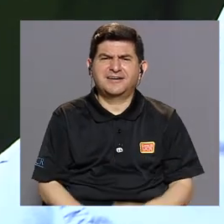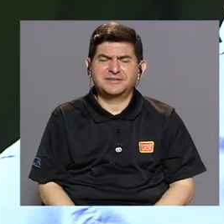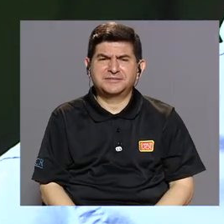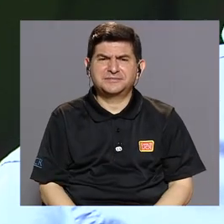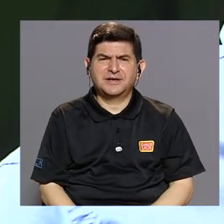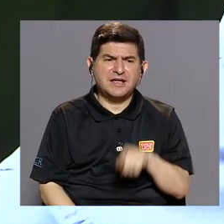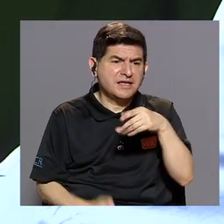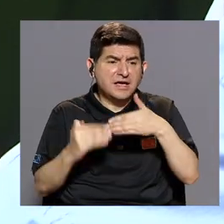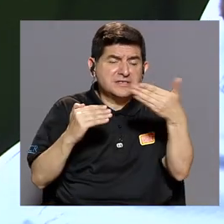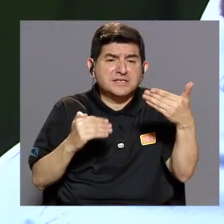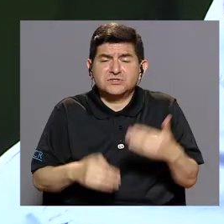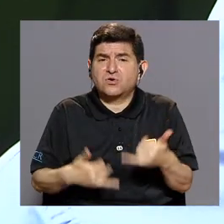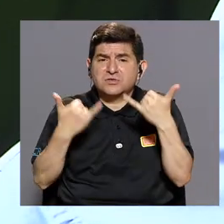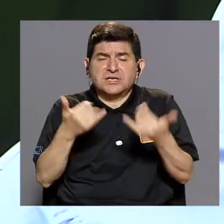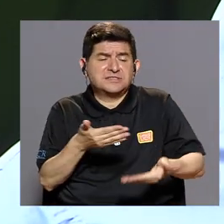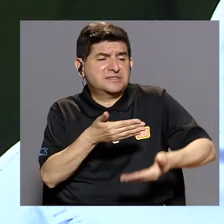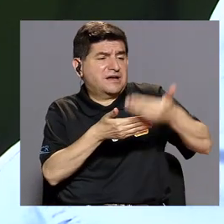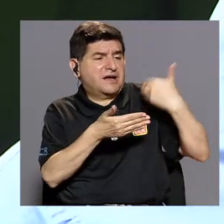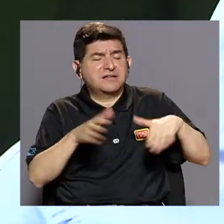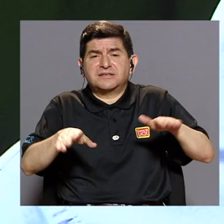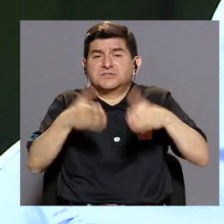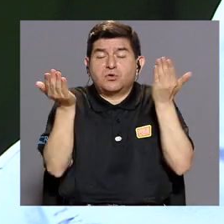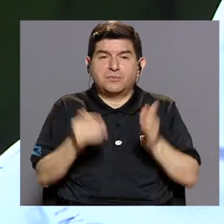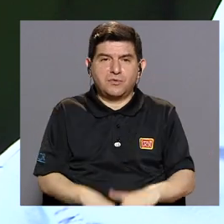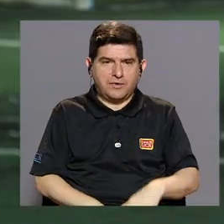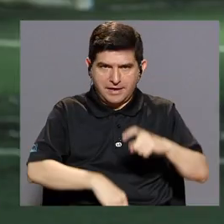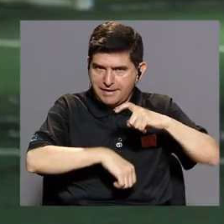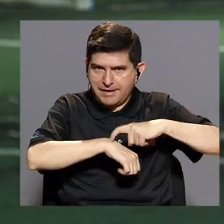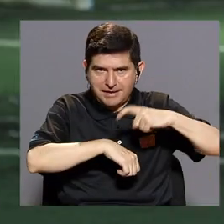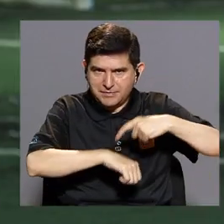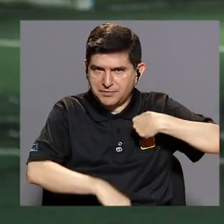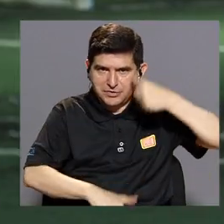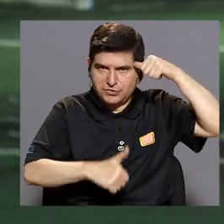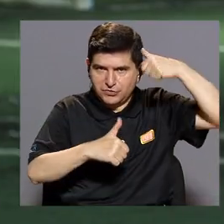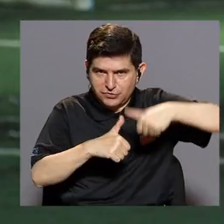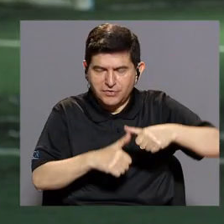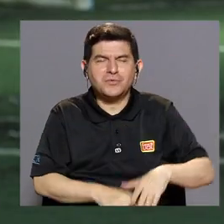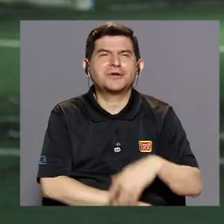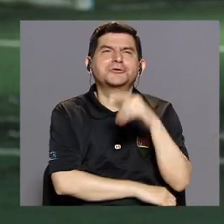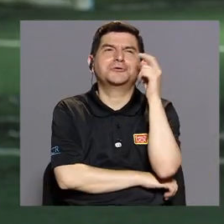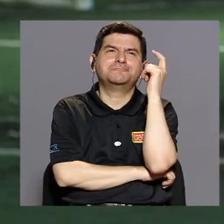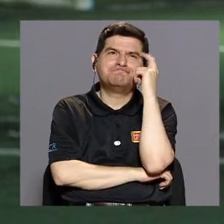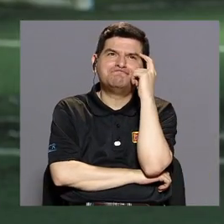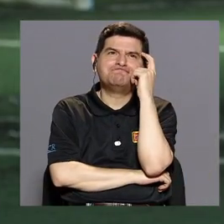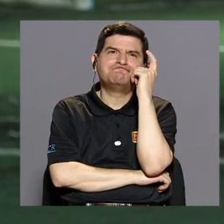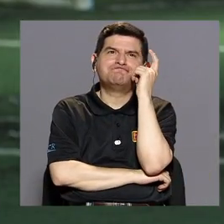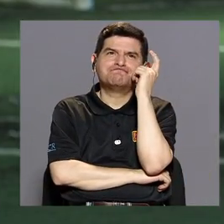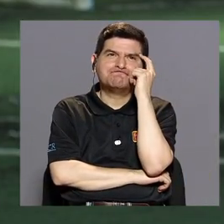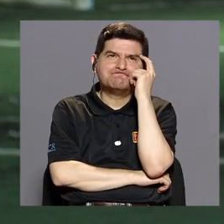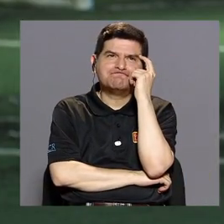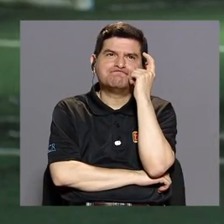Esa sensación. ¿Cómo se superan esas cosas, Amelia? Yo en ese momento, de hecho me acuerdo que llegué, lo pensé,